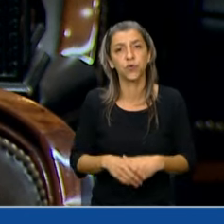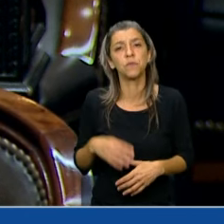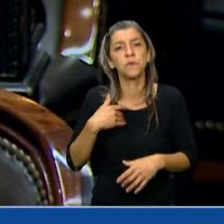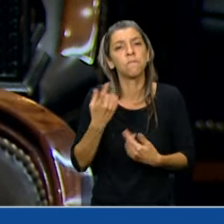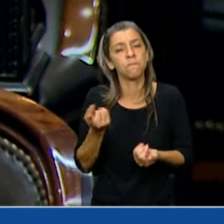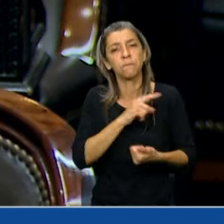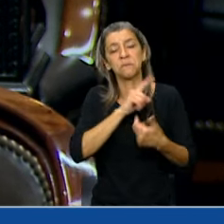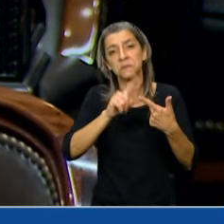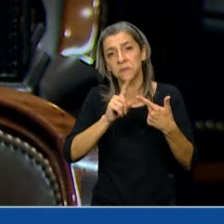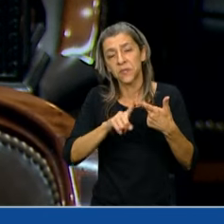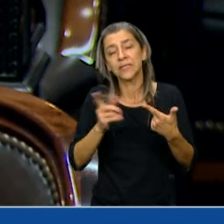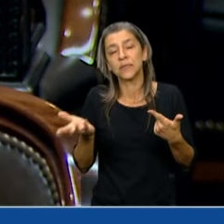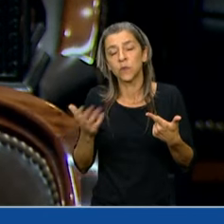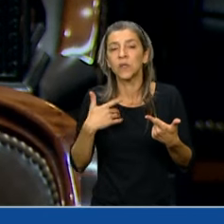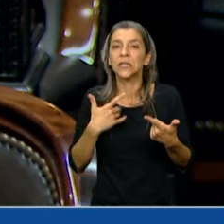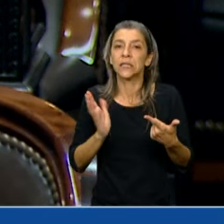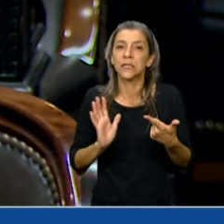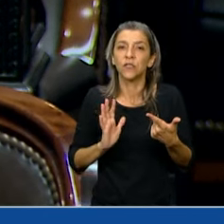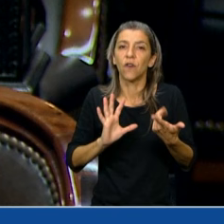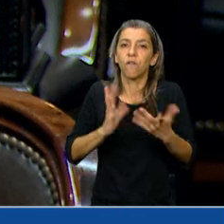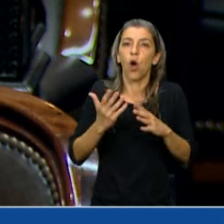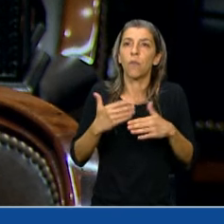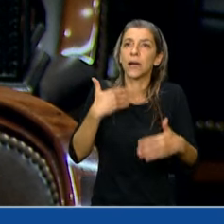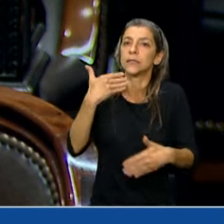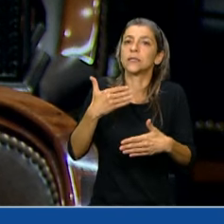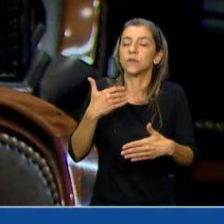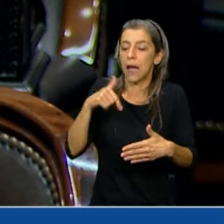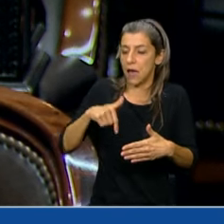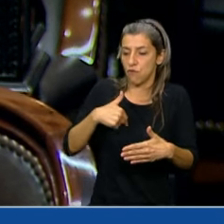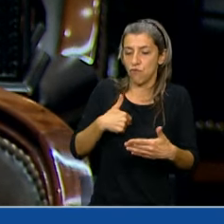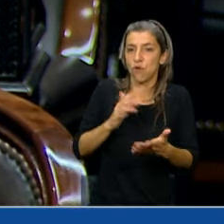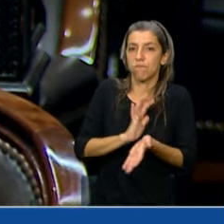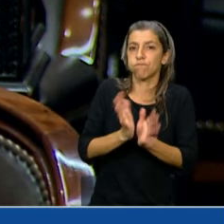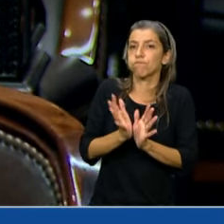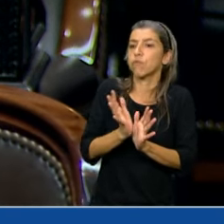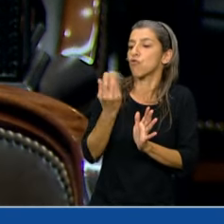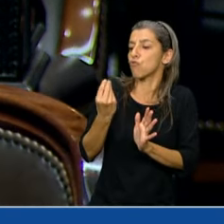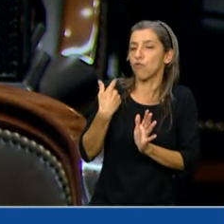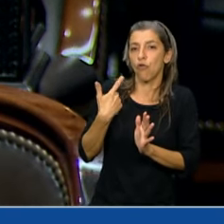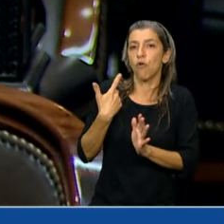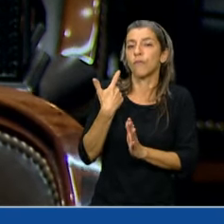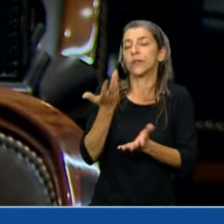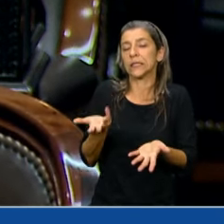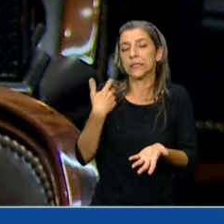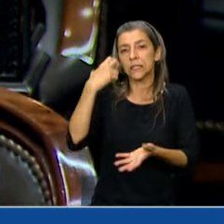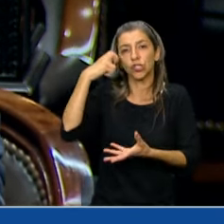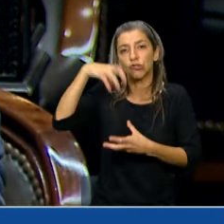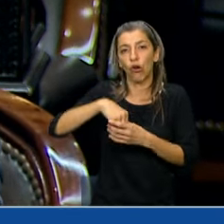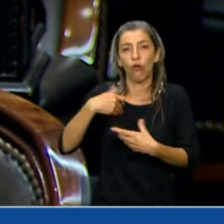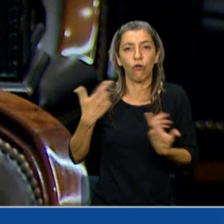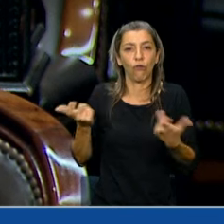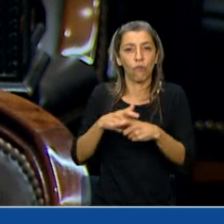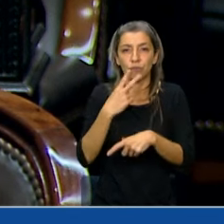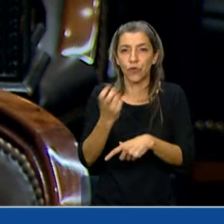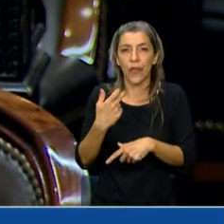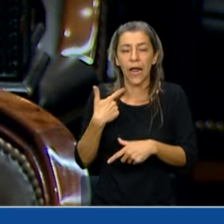demasiados mal manejos en esta en este en este congreso en la comisión de energía tercer punto Son